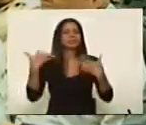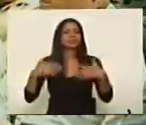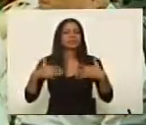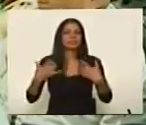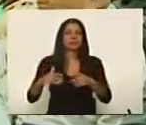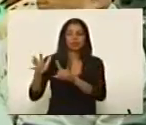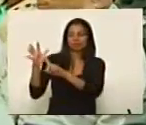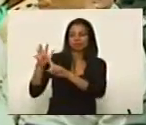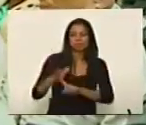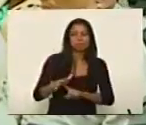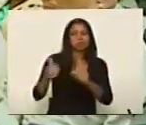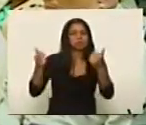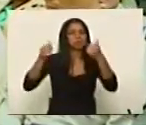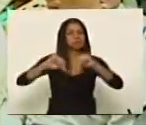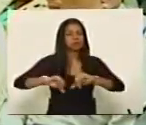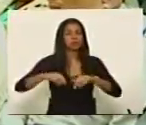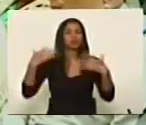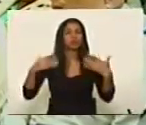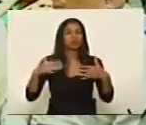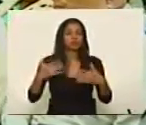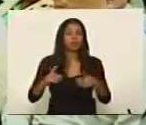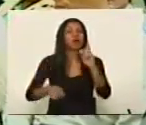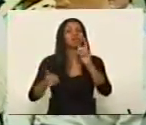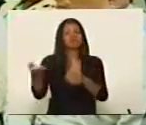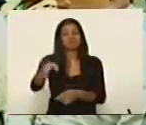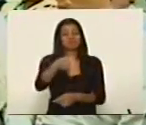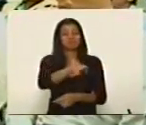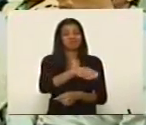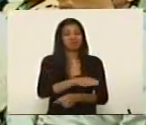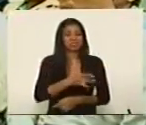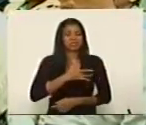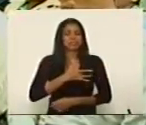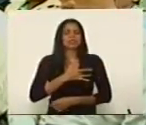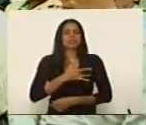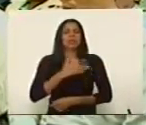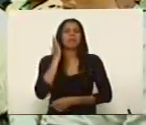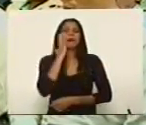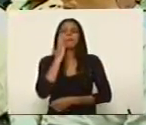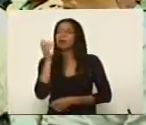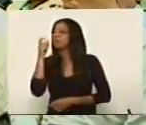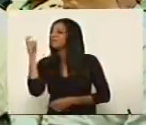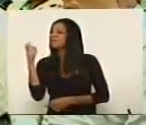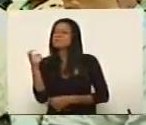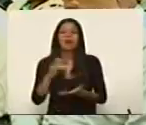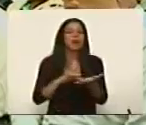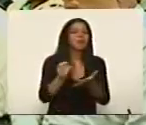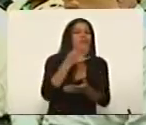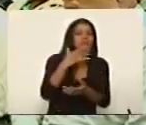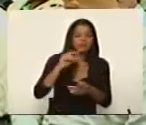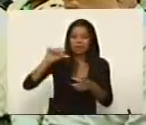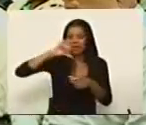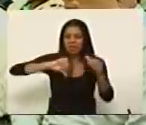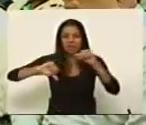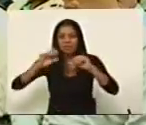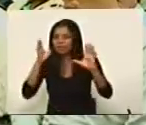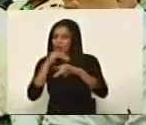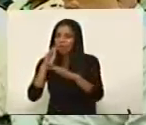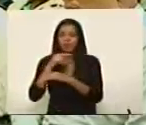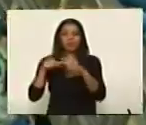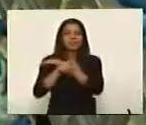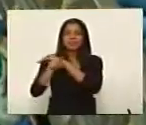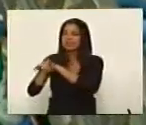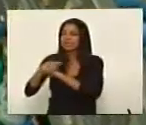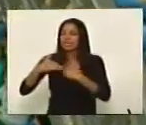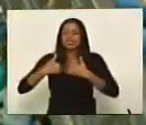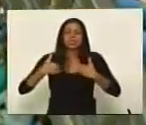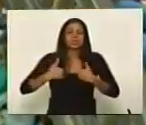guerra económica que ha dejado bajas dolorosas. Porque cada vez que una madre no consigue una fórmula láctea para su hijo, es una baja de la guerra económica. Cada vez